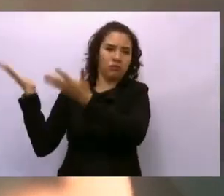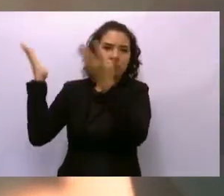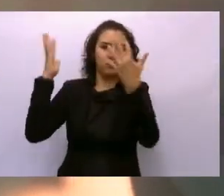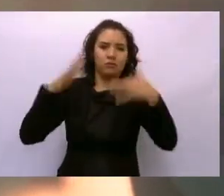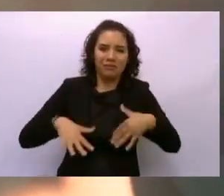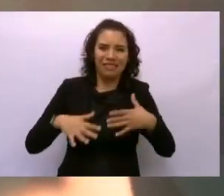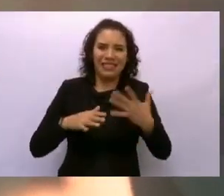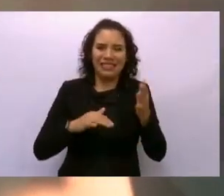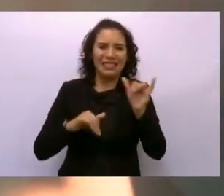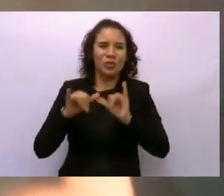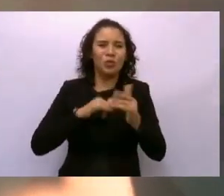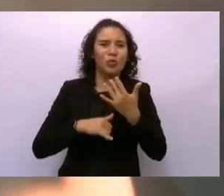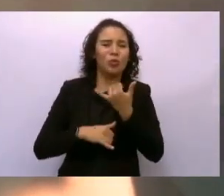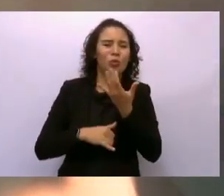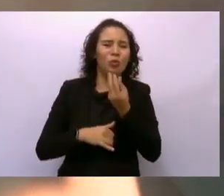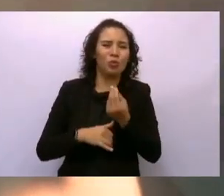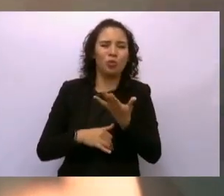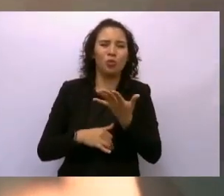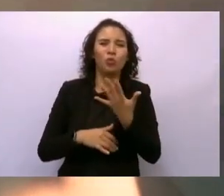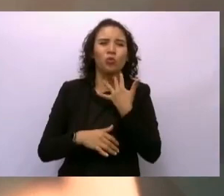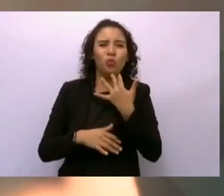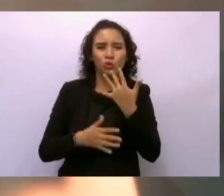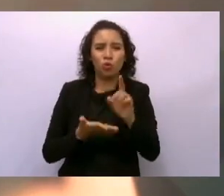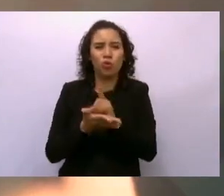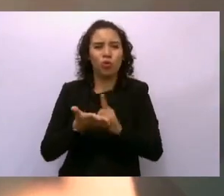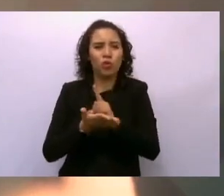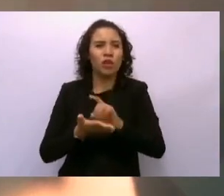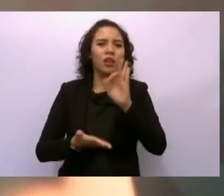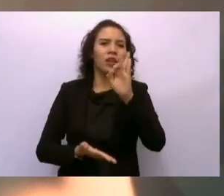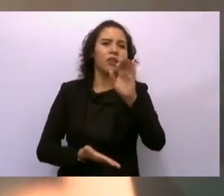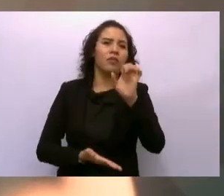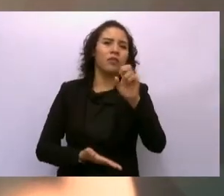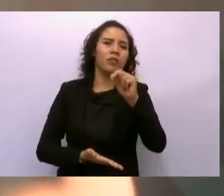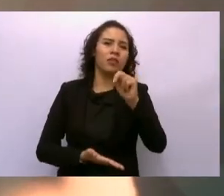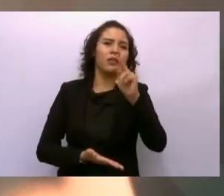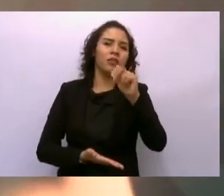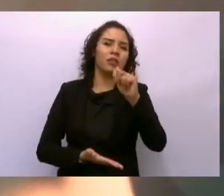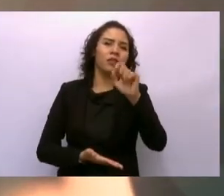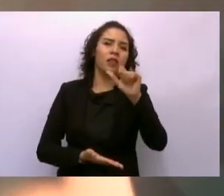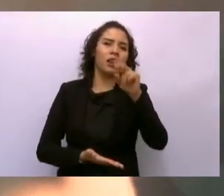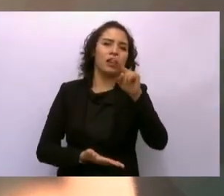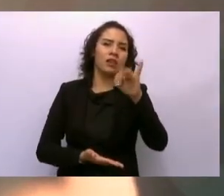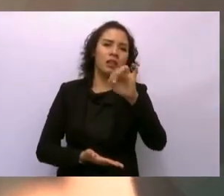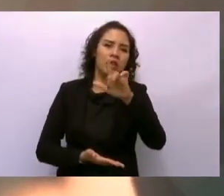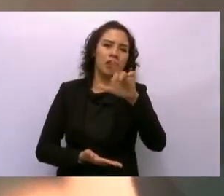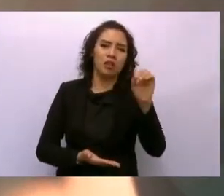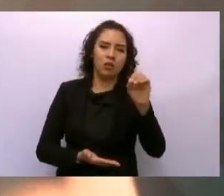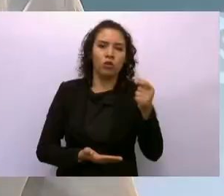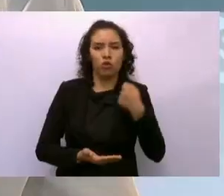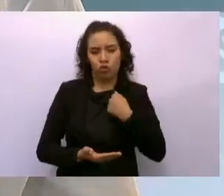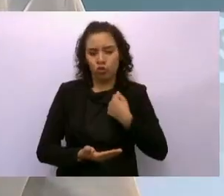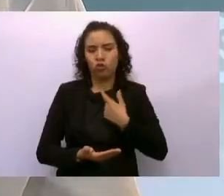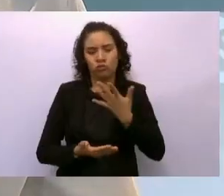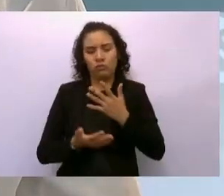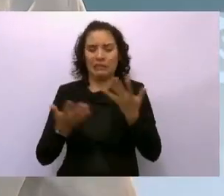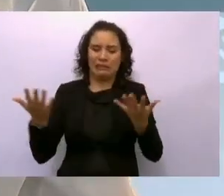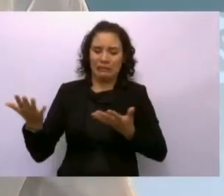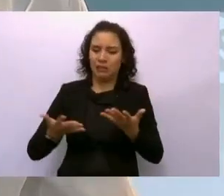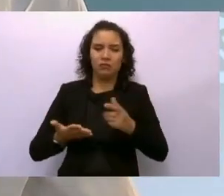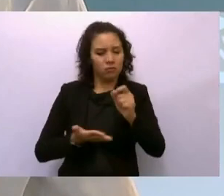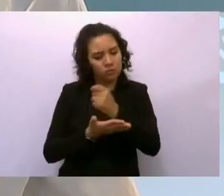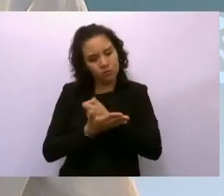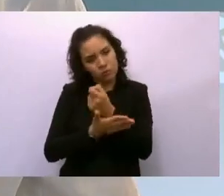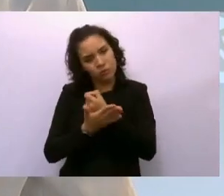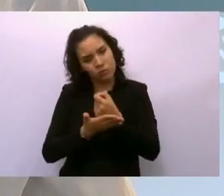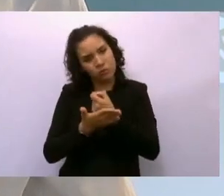estos químicos, y en la carta que le envié le hablaba de que no es un